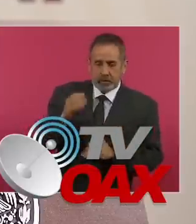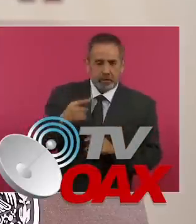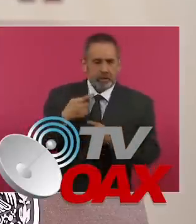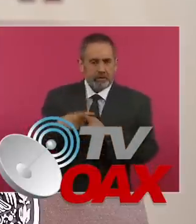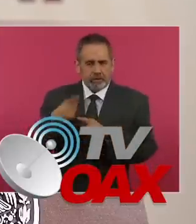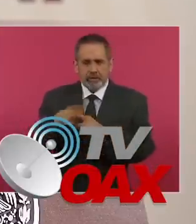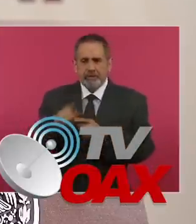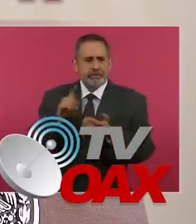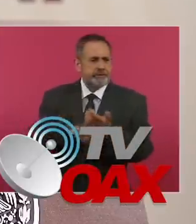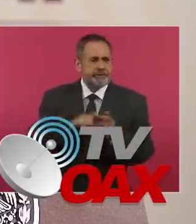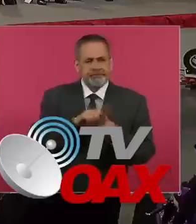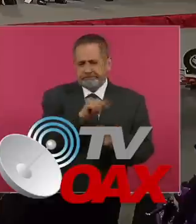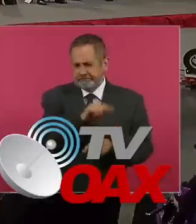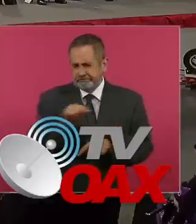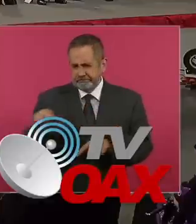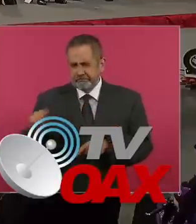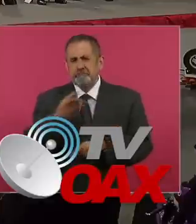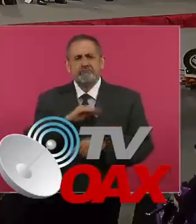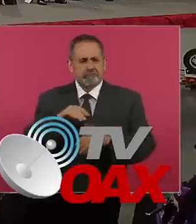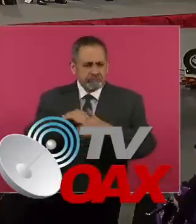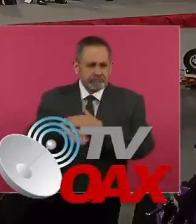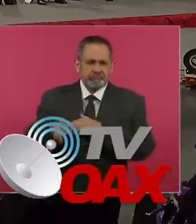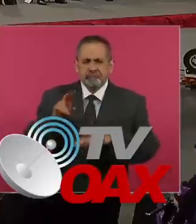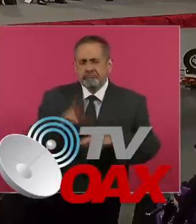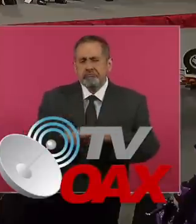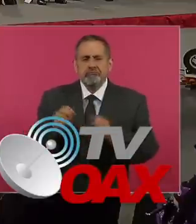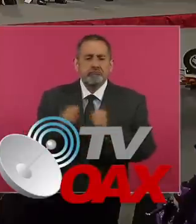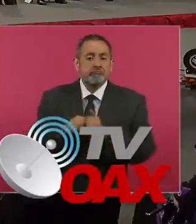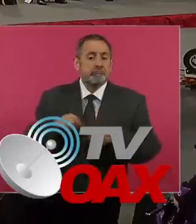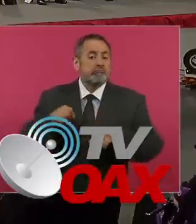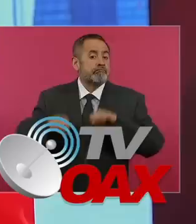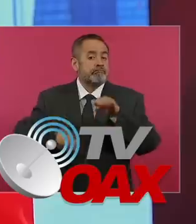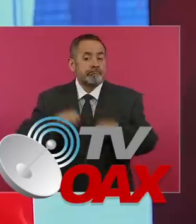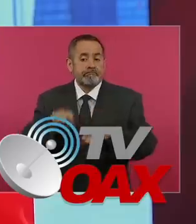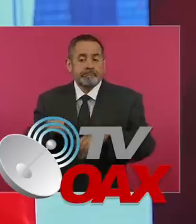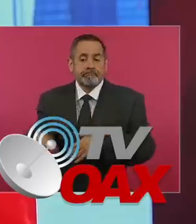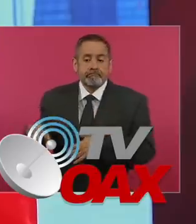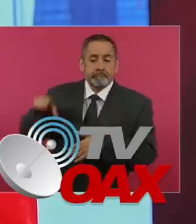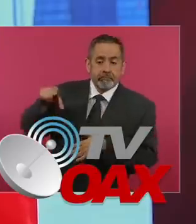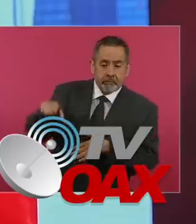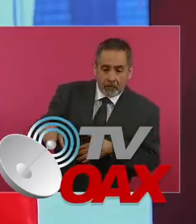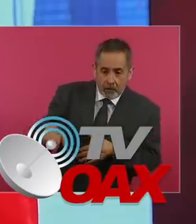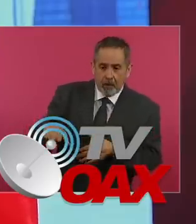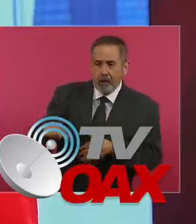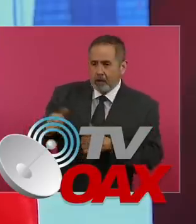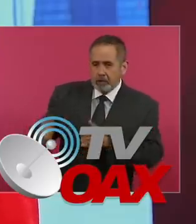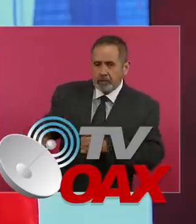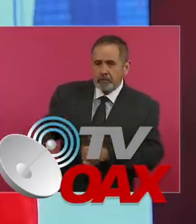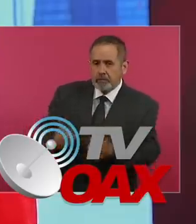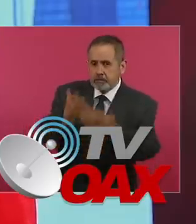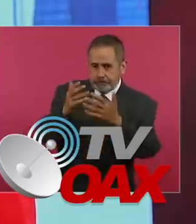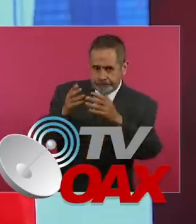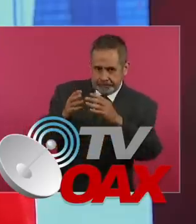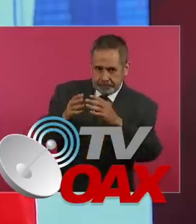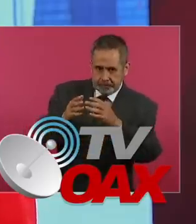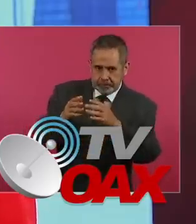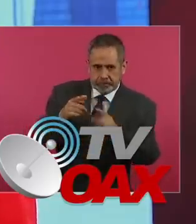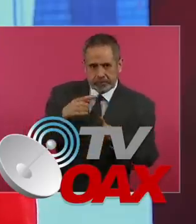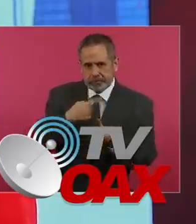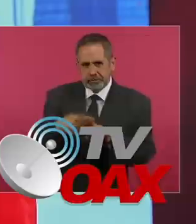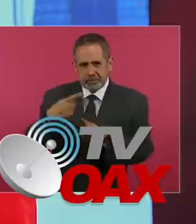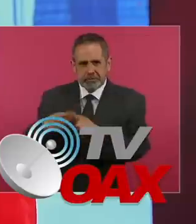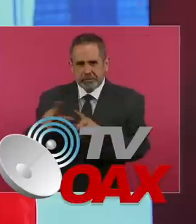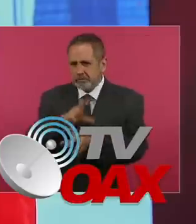distintos tipos del tren, que se podrá viajar con bicicleta, que se podrá viajar en distintas configuraciones